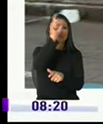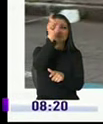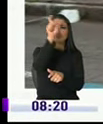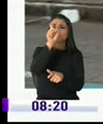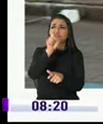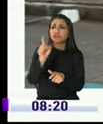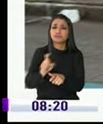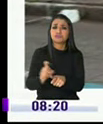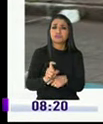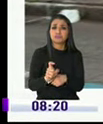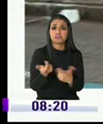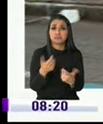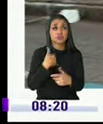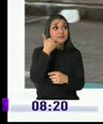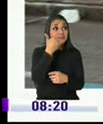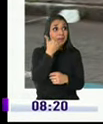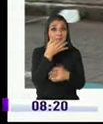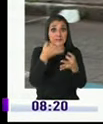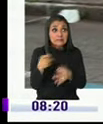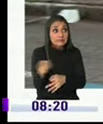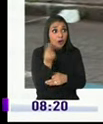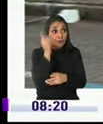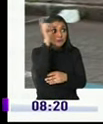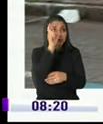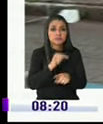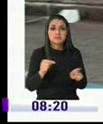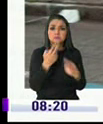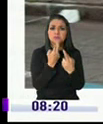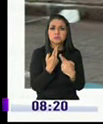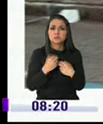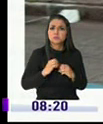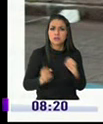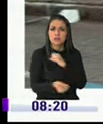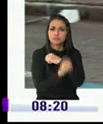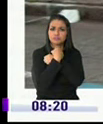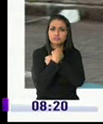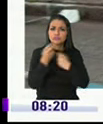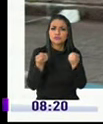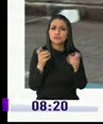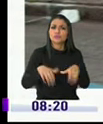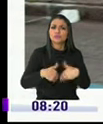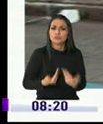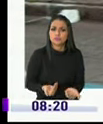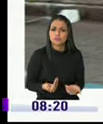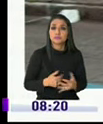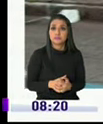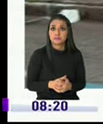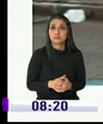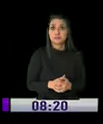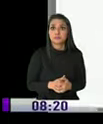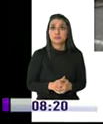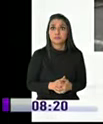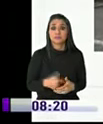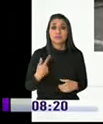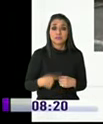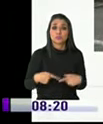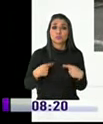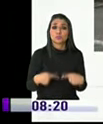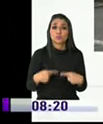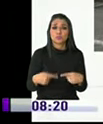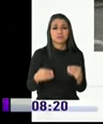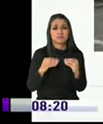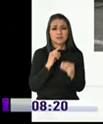en nuestra ciudad. Sin embargo, no hay respuesta para hacer el control respectivo y nuestra ciudad cada día está más feita. Así